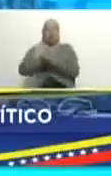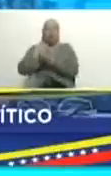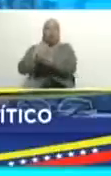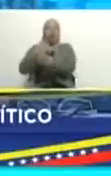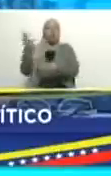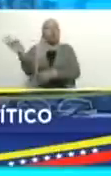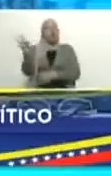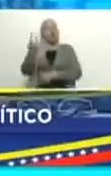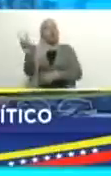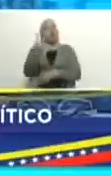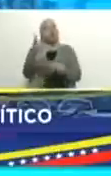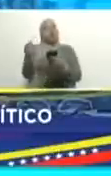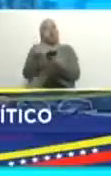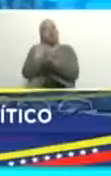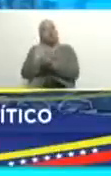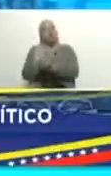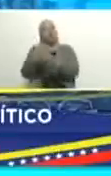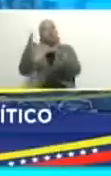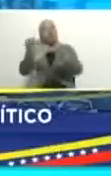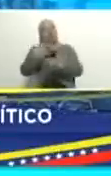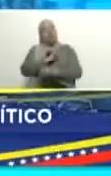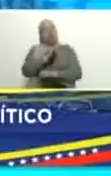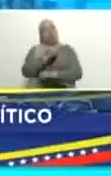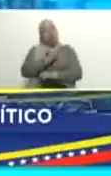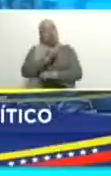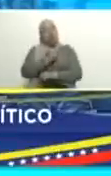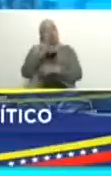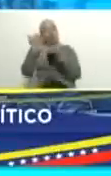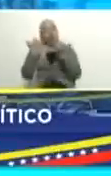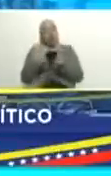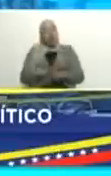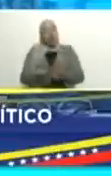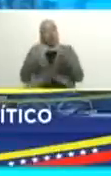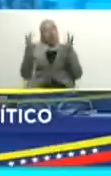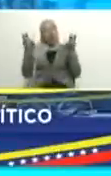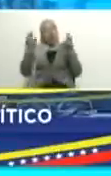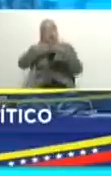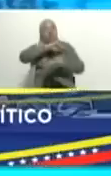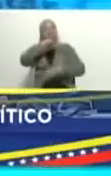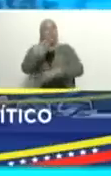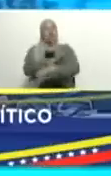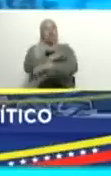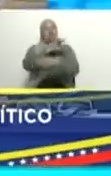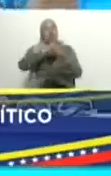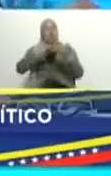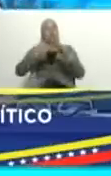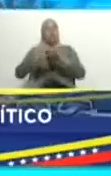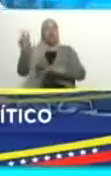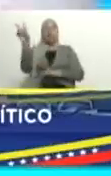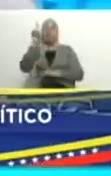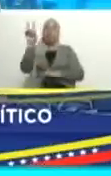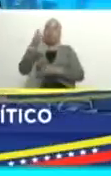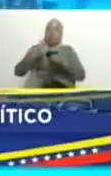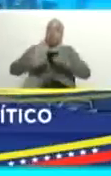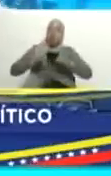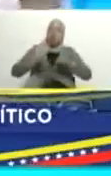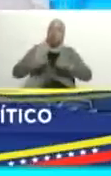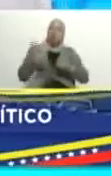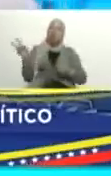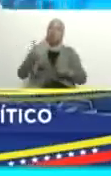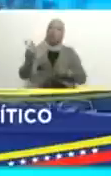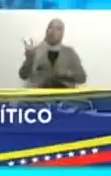país. Ha surgido una nueva identidad actualizada, fortalecida, de los venezolanos que vivimos en